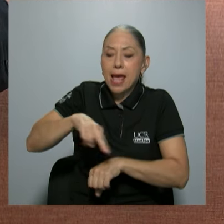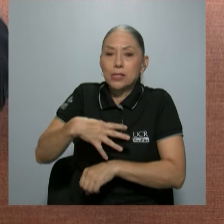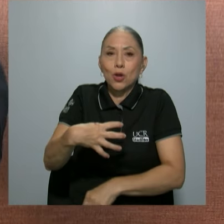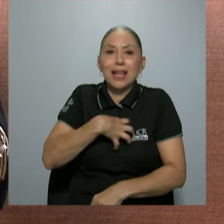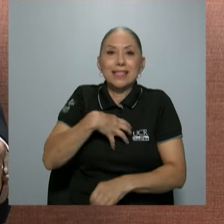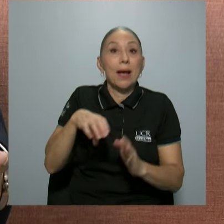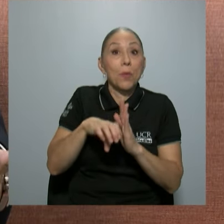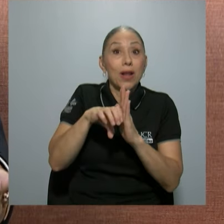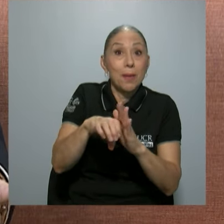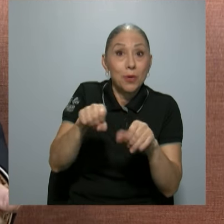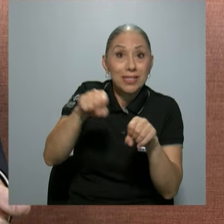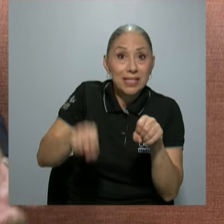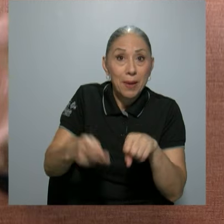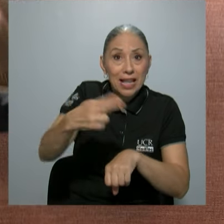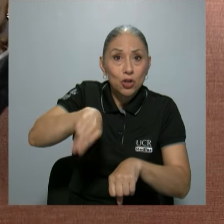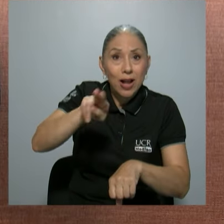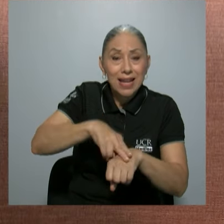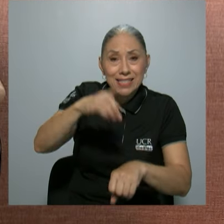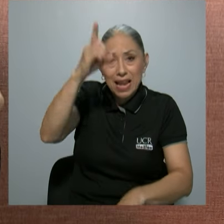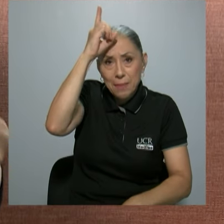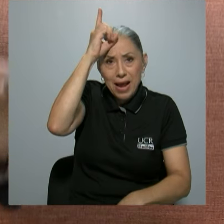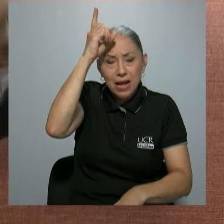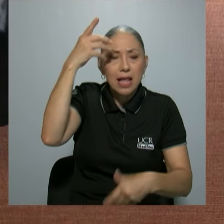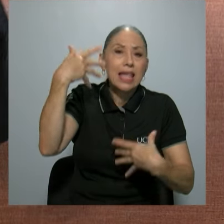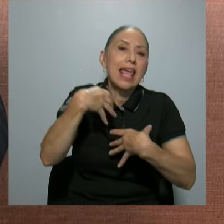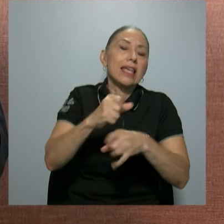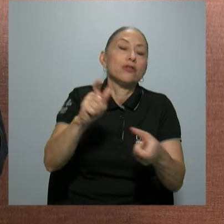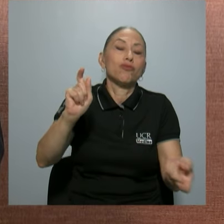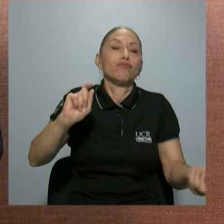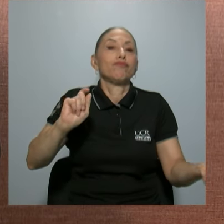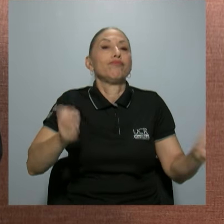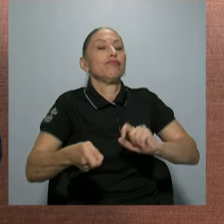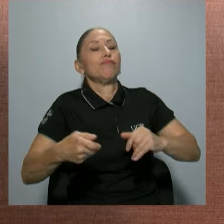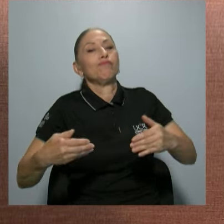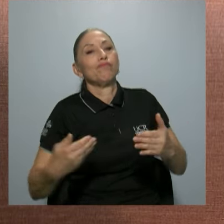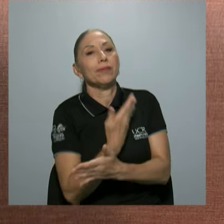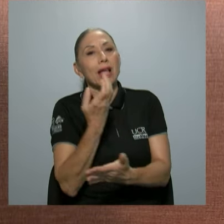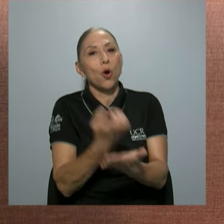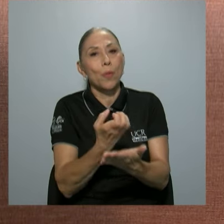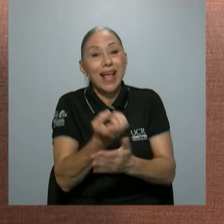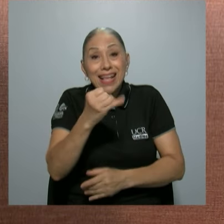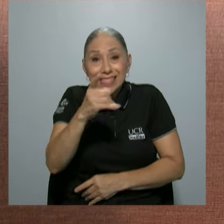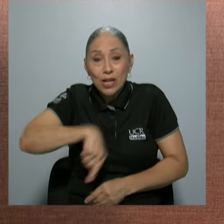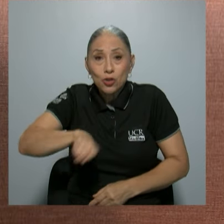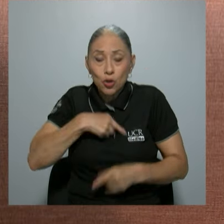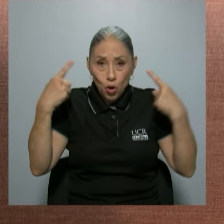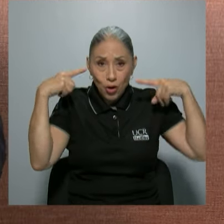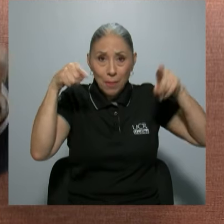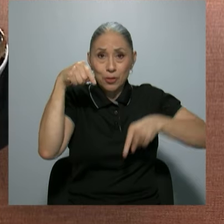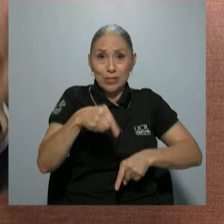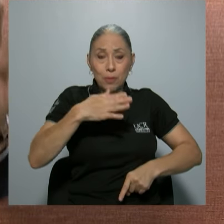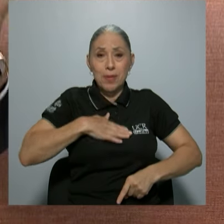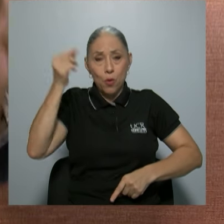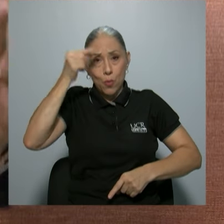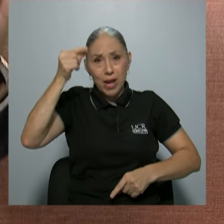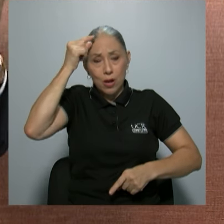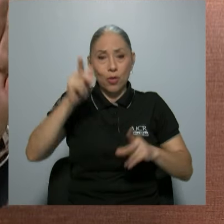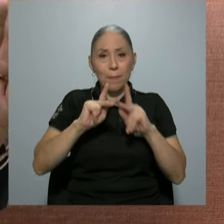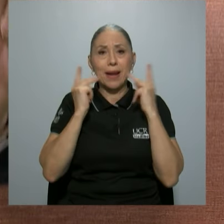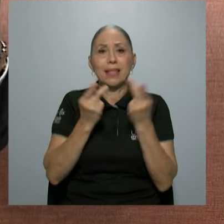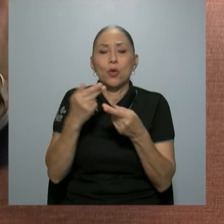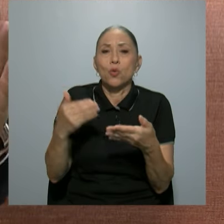nacionalista alemán, que hizo una verdadera revolución económica. Si logramos eso en mi gobierno del Partido Nueva Generación, vamos a